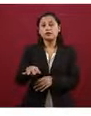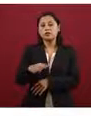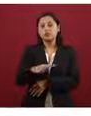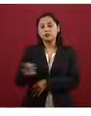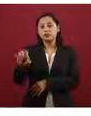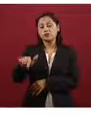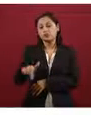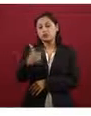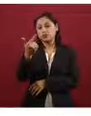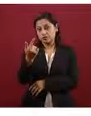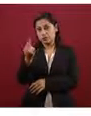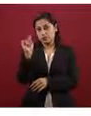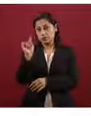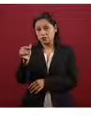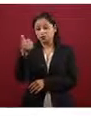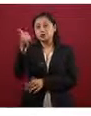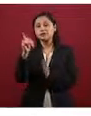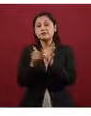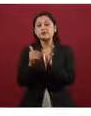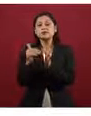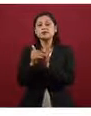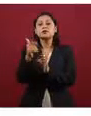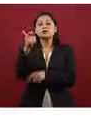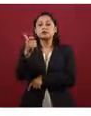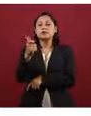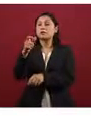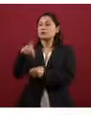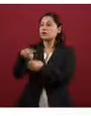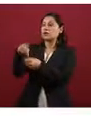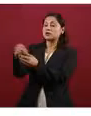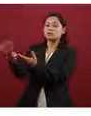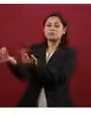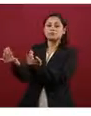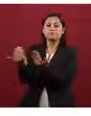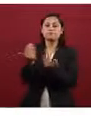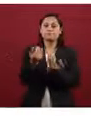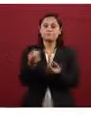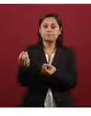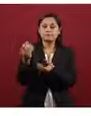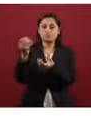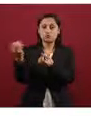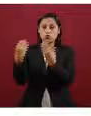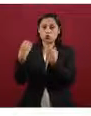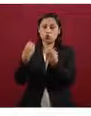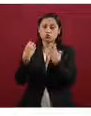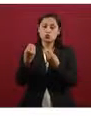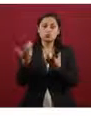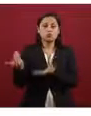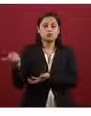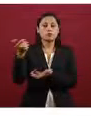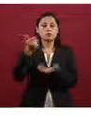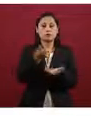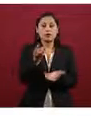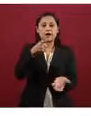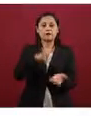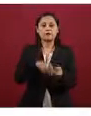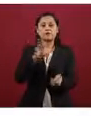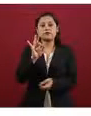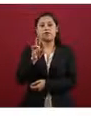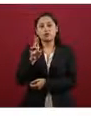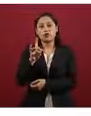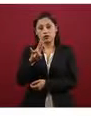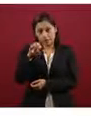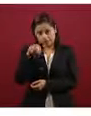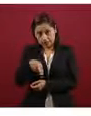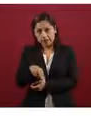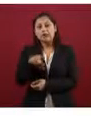2,412,6 millones de pesos que se recibieron a través de donativos, que se incorporaron a la bolsa del Fonden y están en la bolsa general de recursos